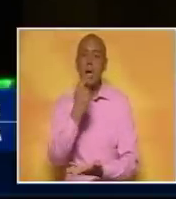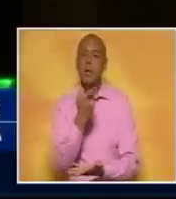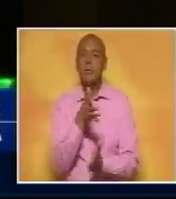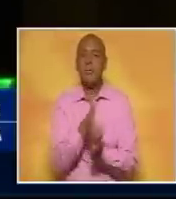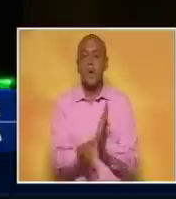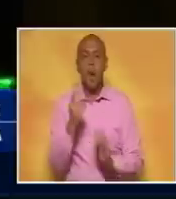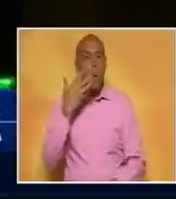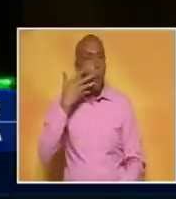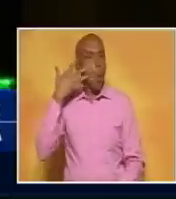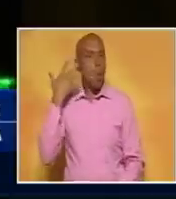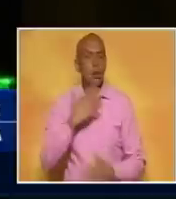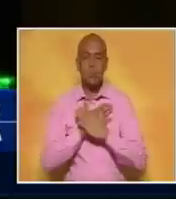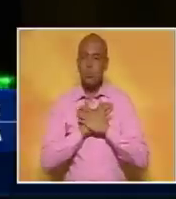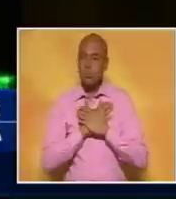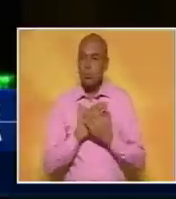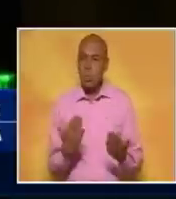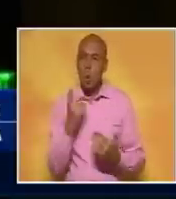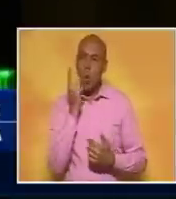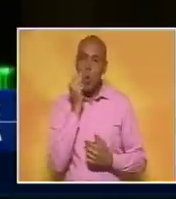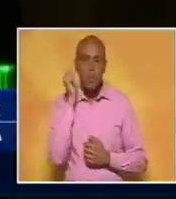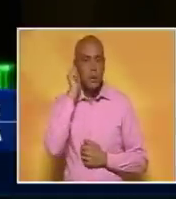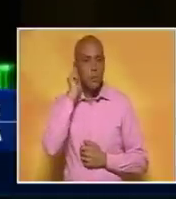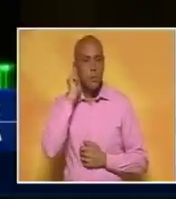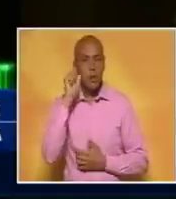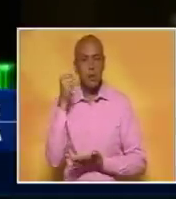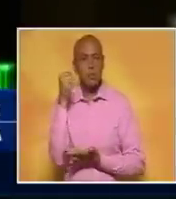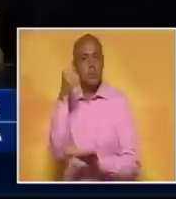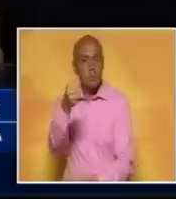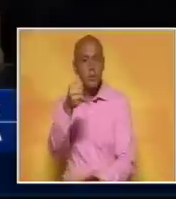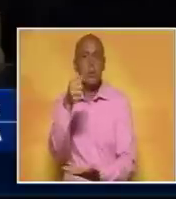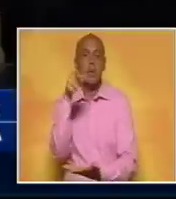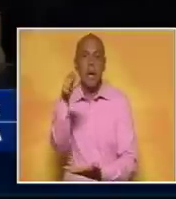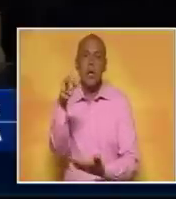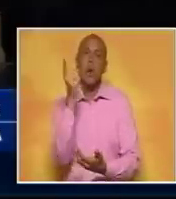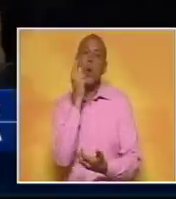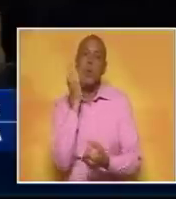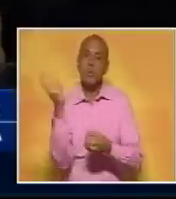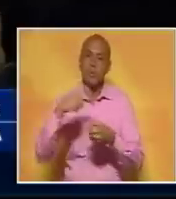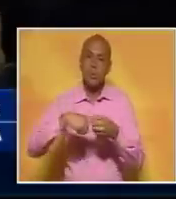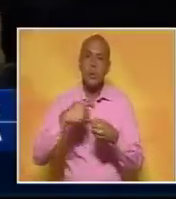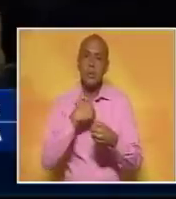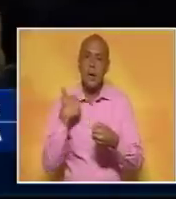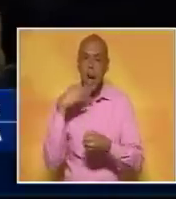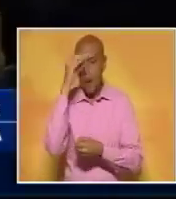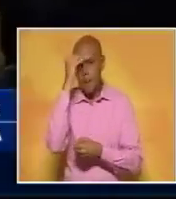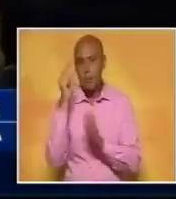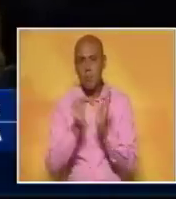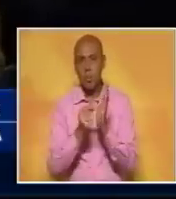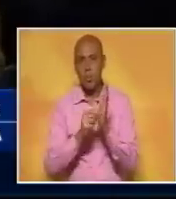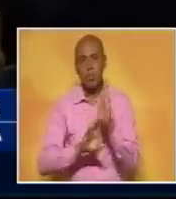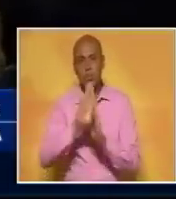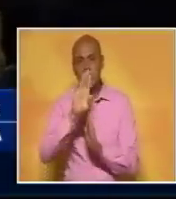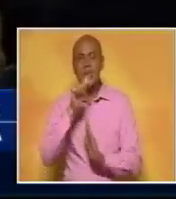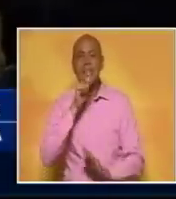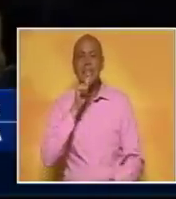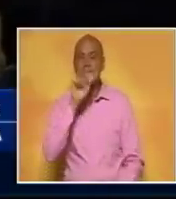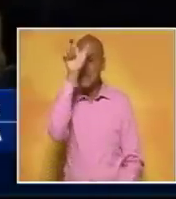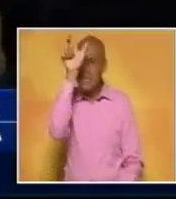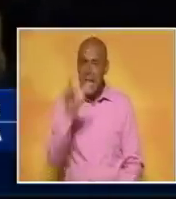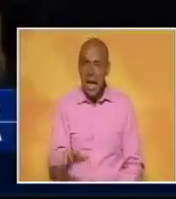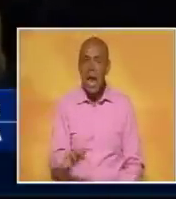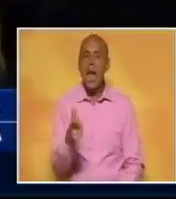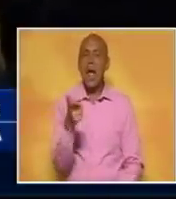a cientos de becarios que asisten a la escuela en busca de saber más claramente quiénes son, el